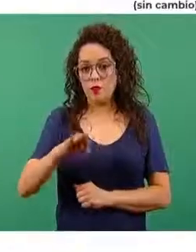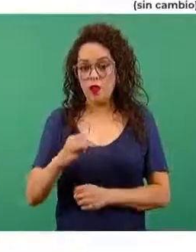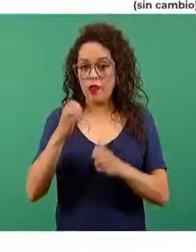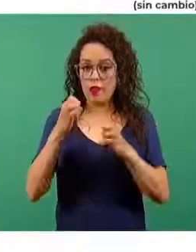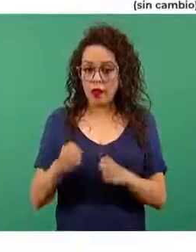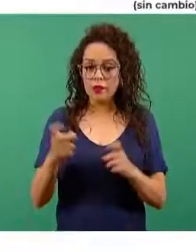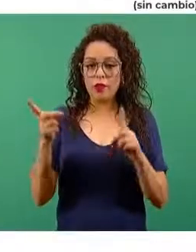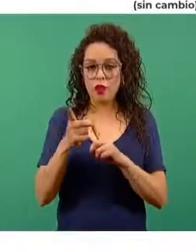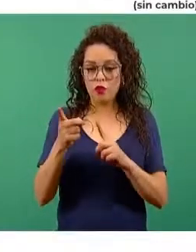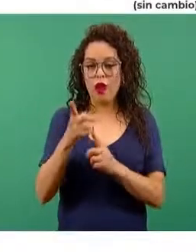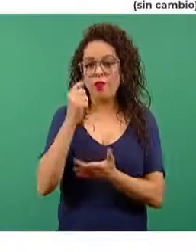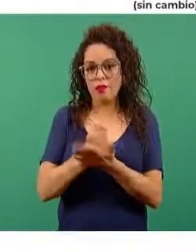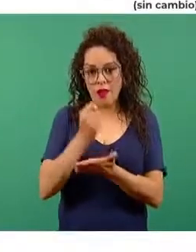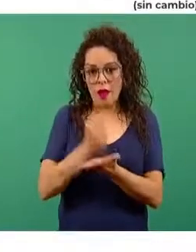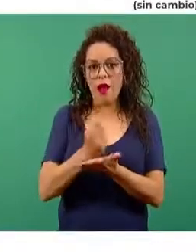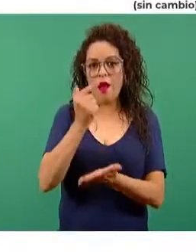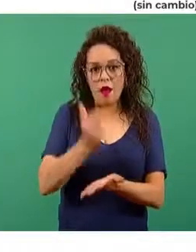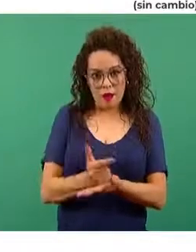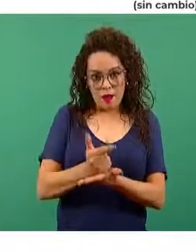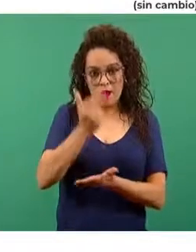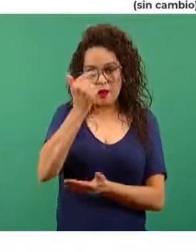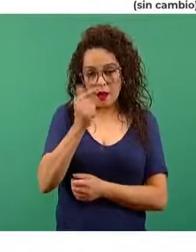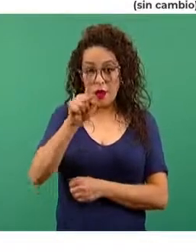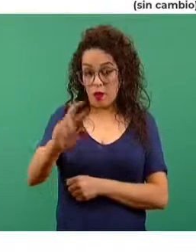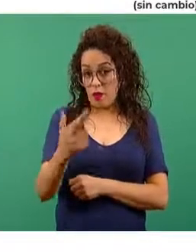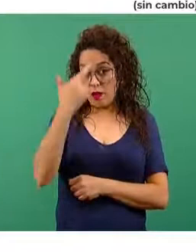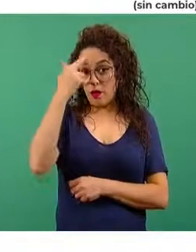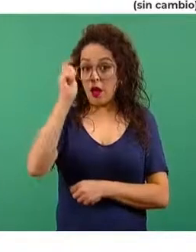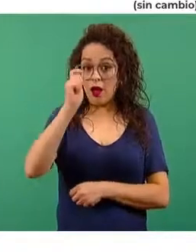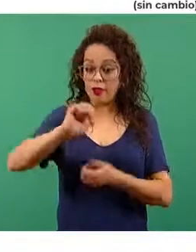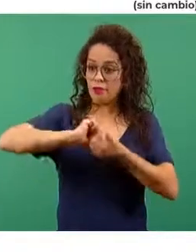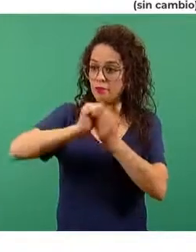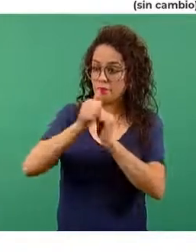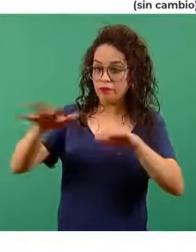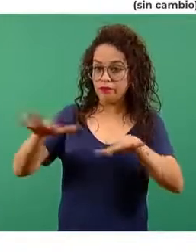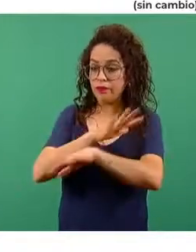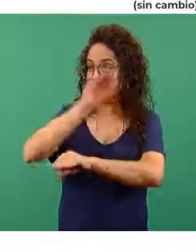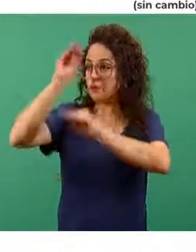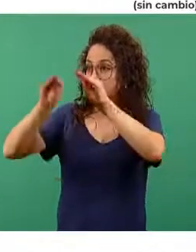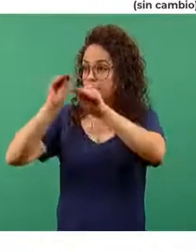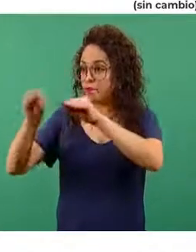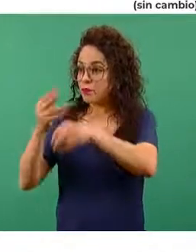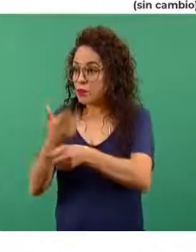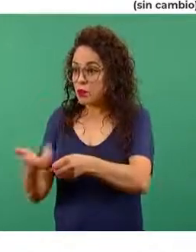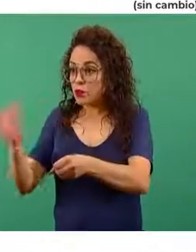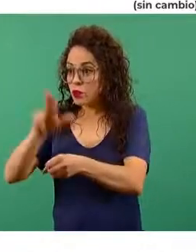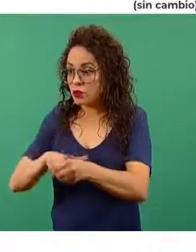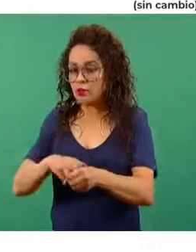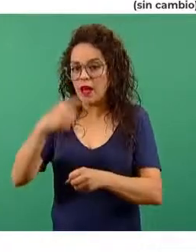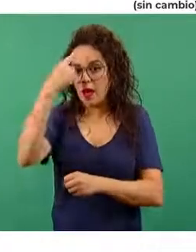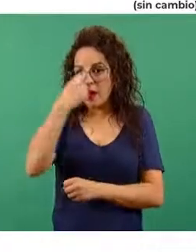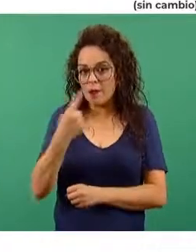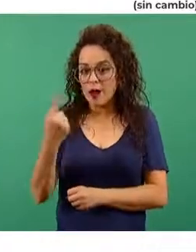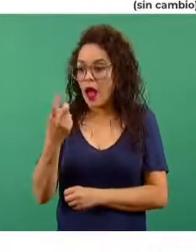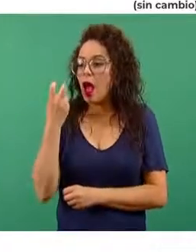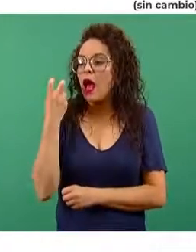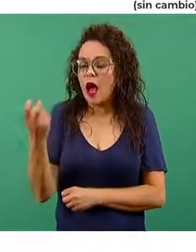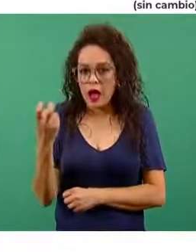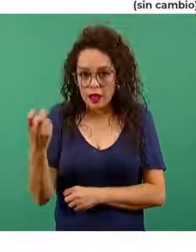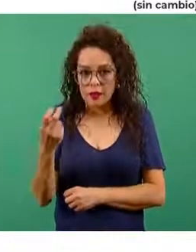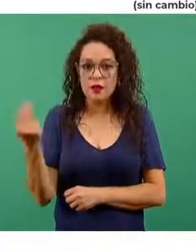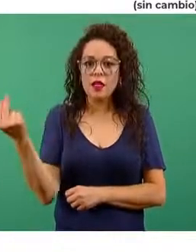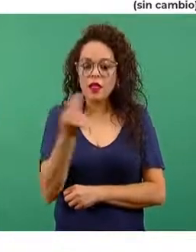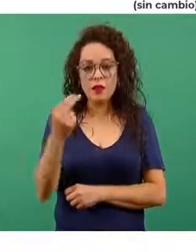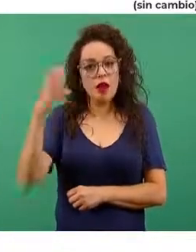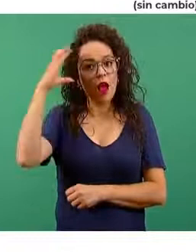terapia intensiva, recordando que la reconversión hospitalaria tiene esta función de